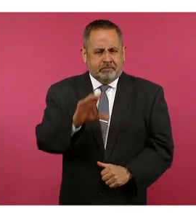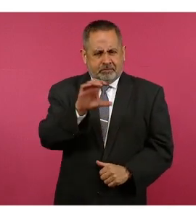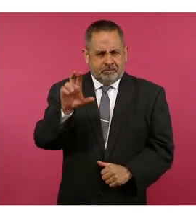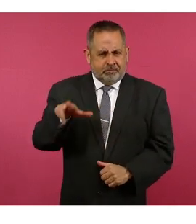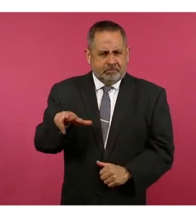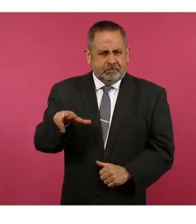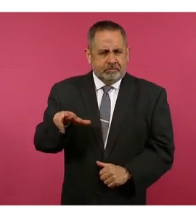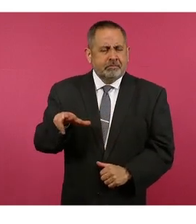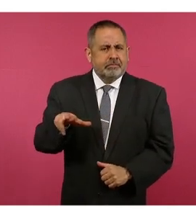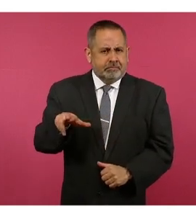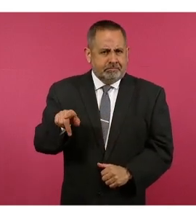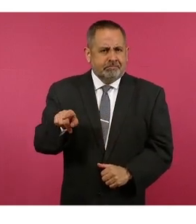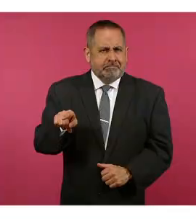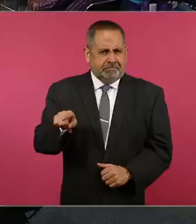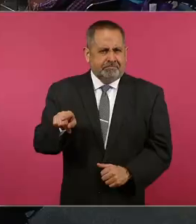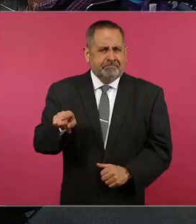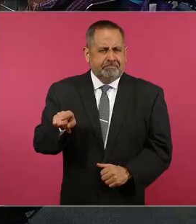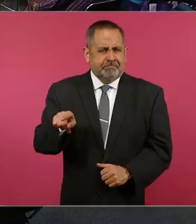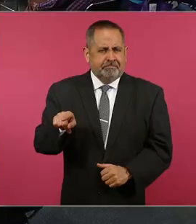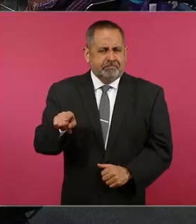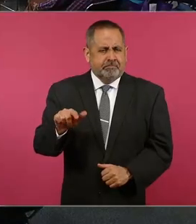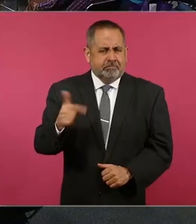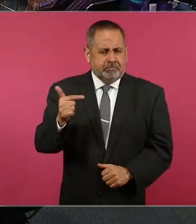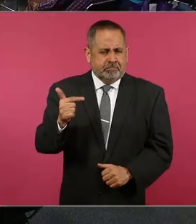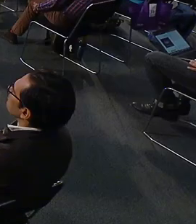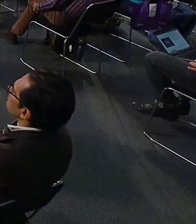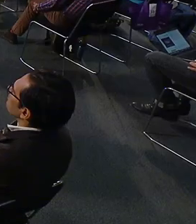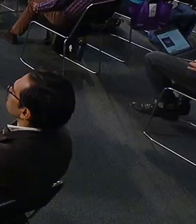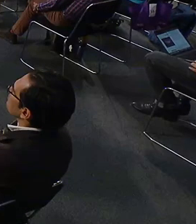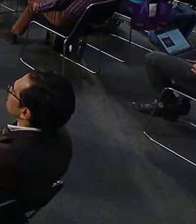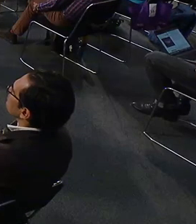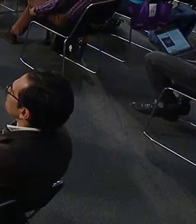¿verdad? 12 y nosotros